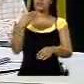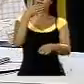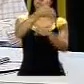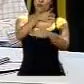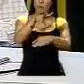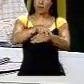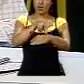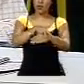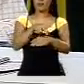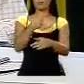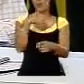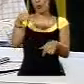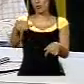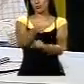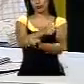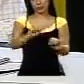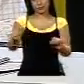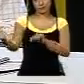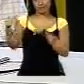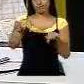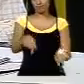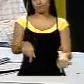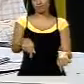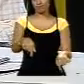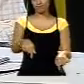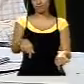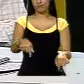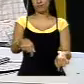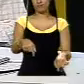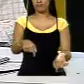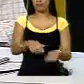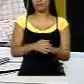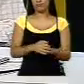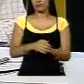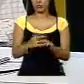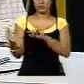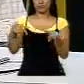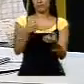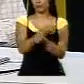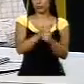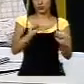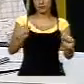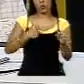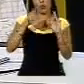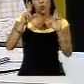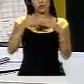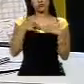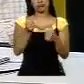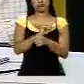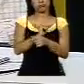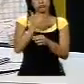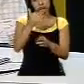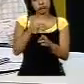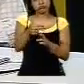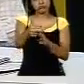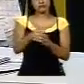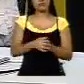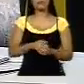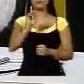mensaje y espacio, perdón, y su mensaje al 221. Queremos agradecerle también a todas las